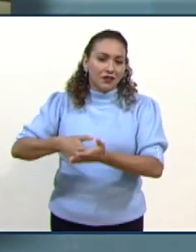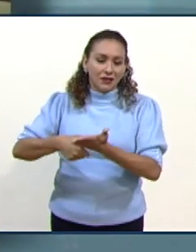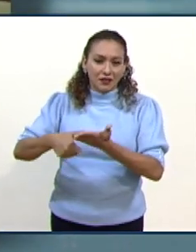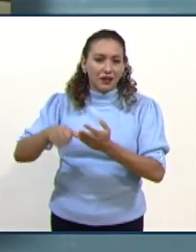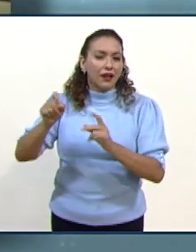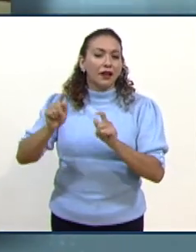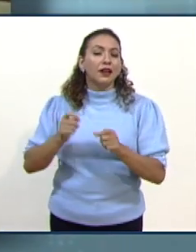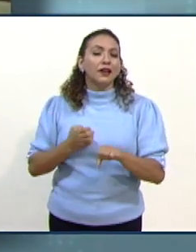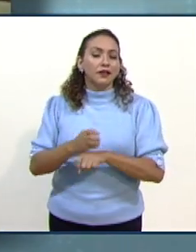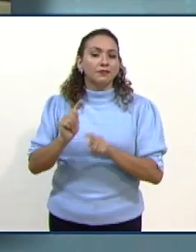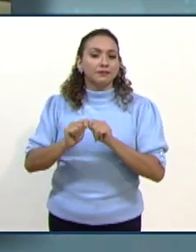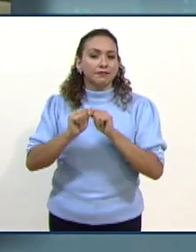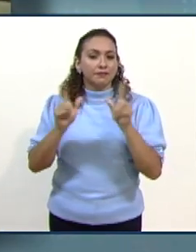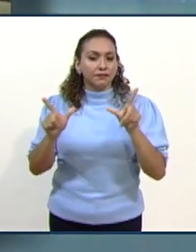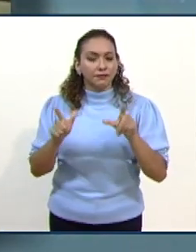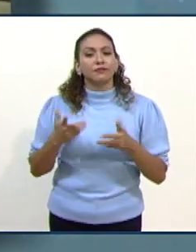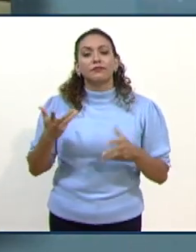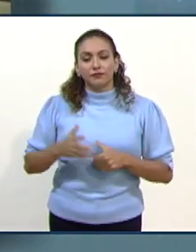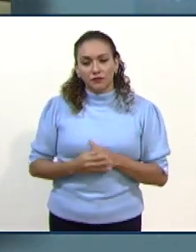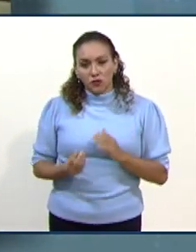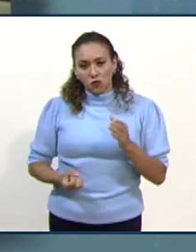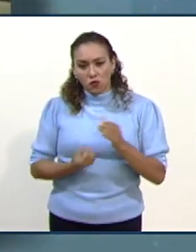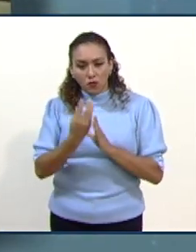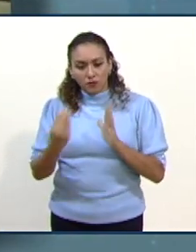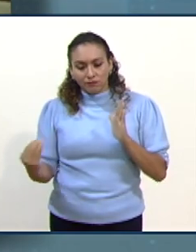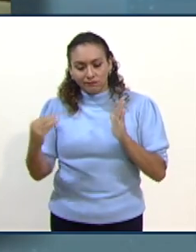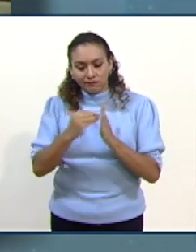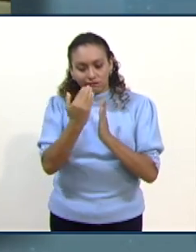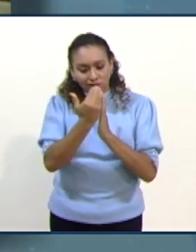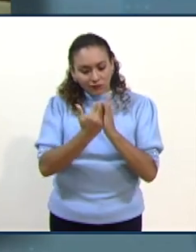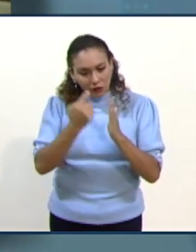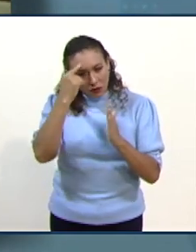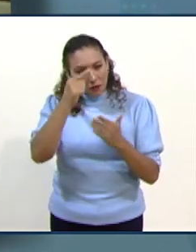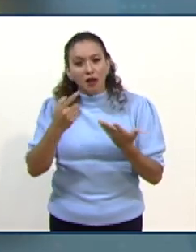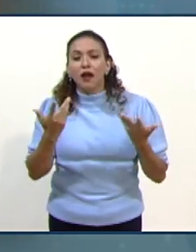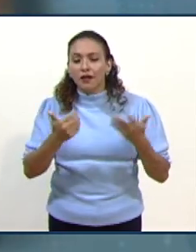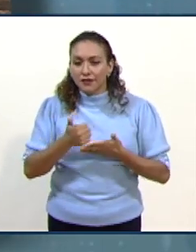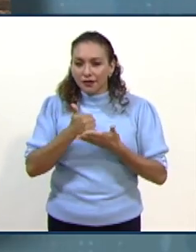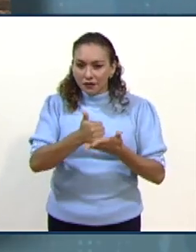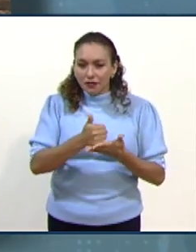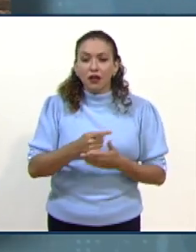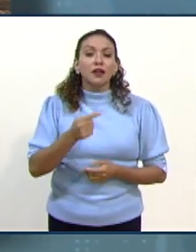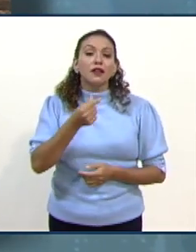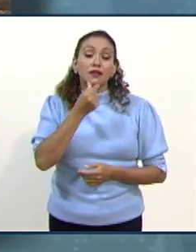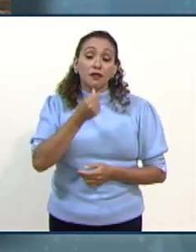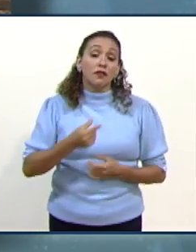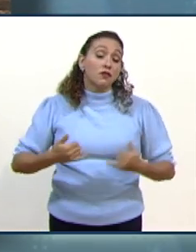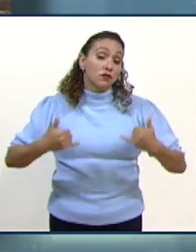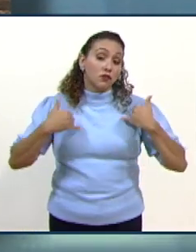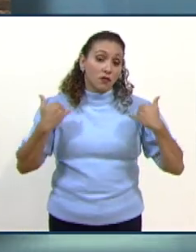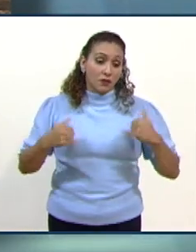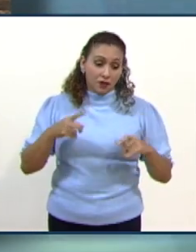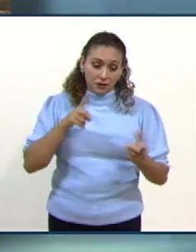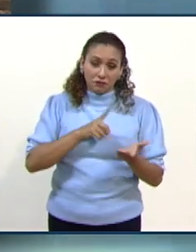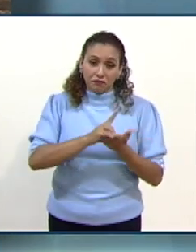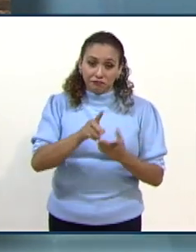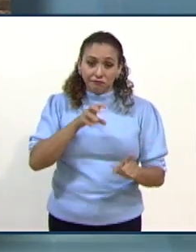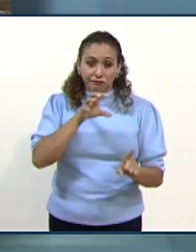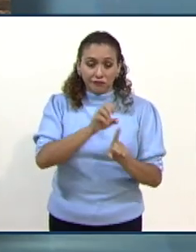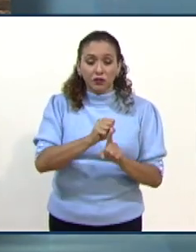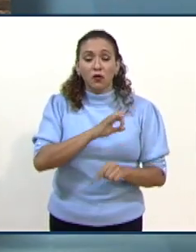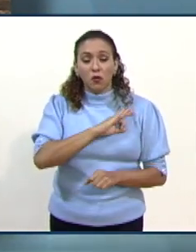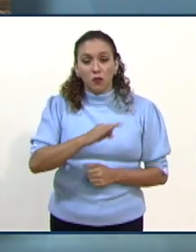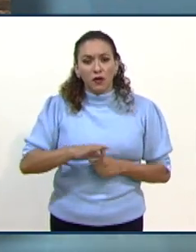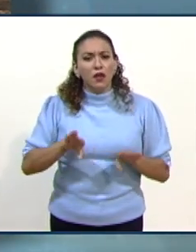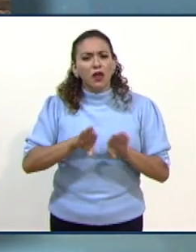han comenzado a aplicar nuevos criterios para favorecer los derechos de niñas, niños y adolescentes a través de la figura